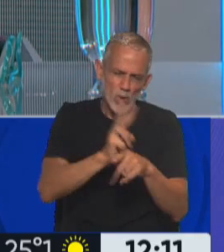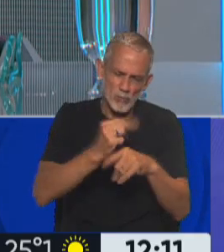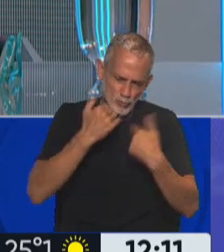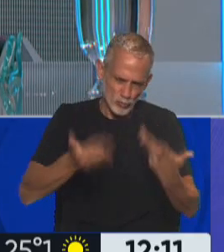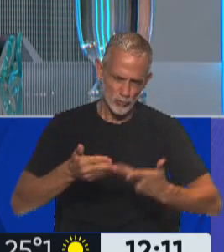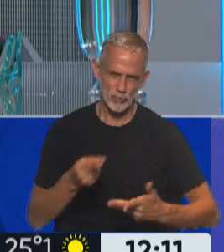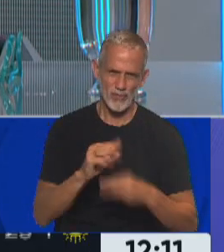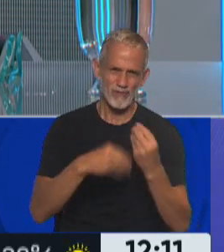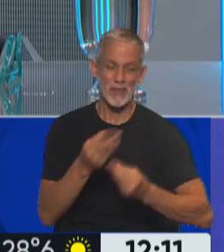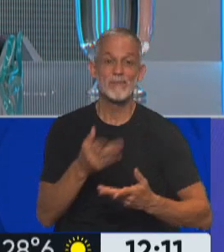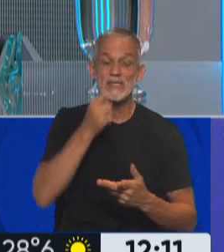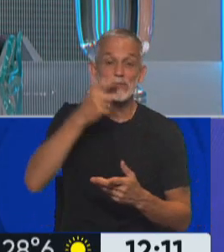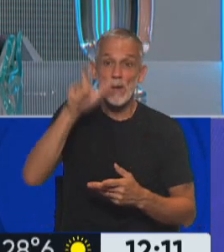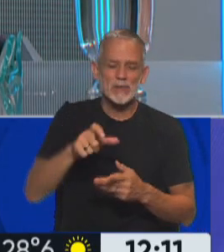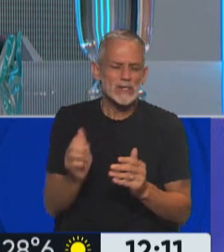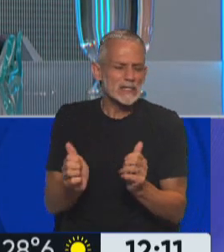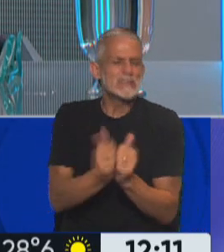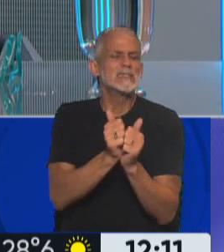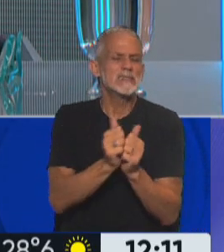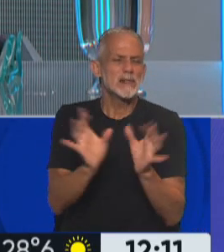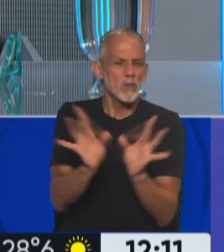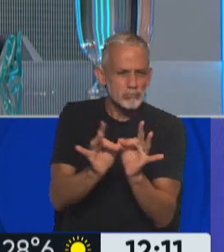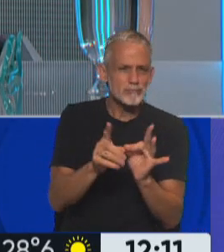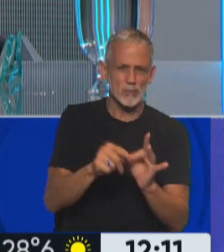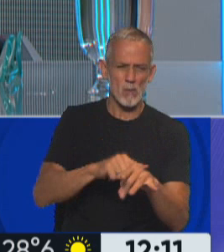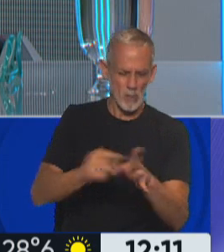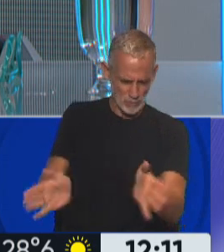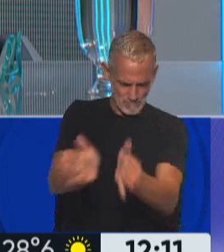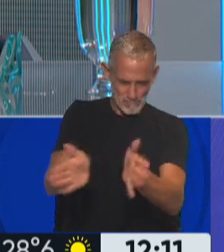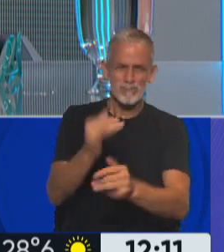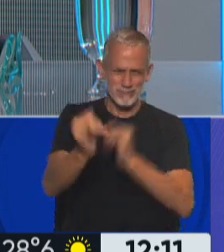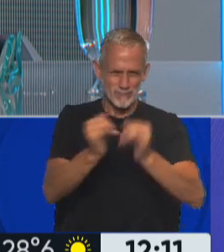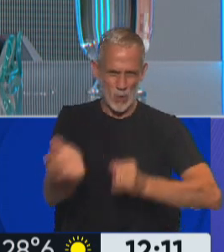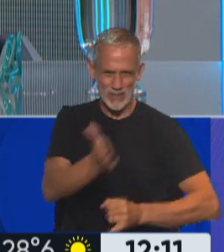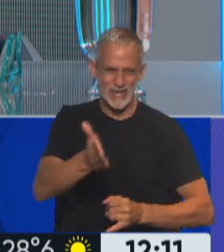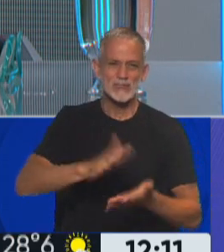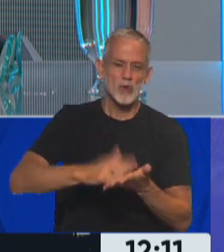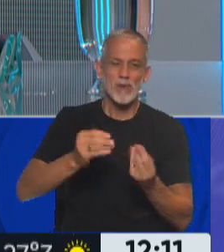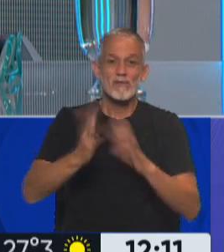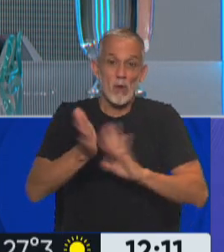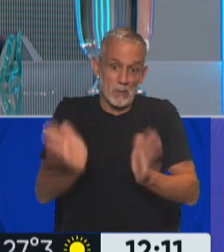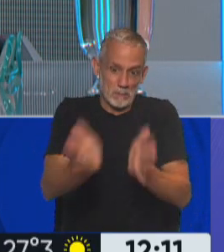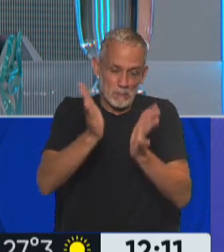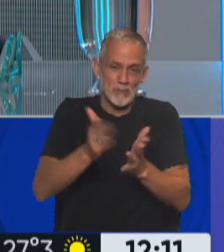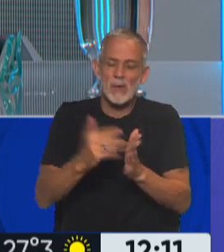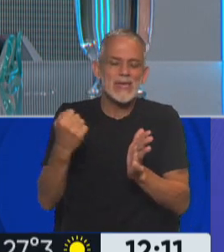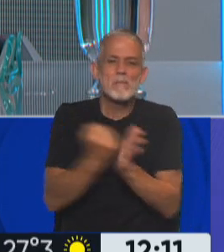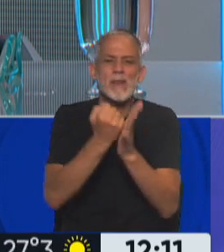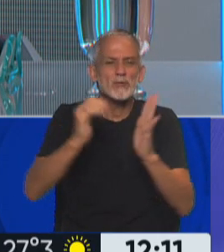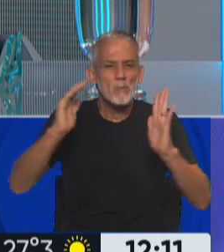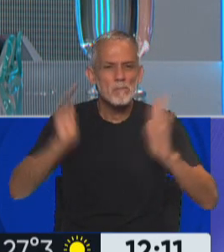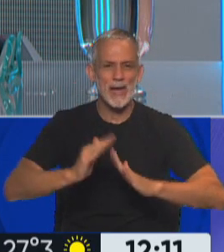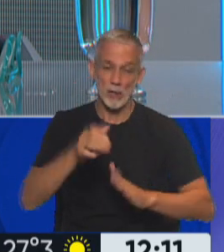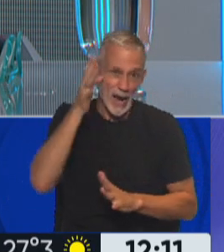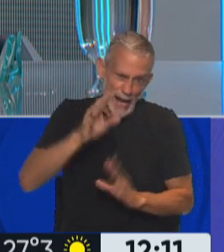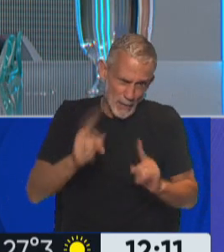cosas. Claro. Si hay un referente muy cercano, les dan el momento para que sea ese referente el que hable de la mejor manera, para que el impacto sea... Es grave